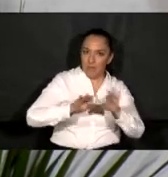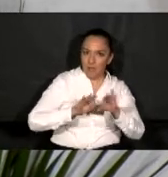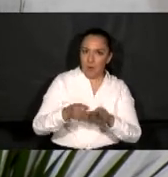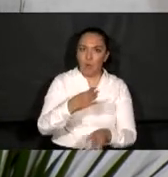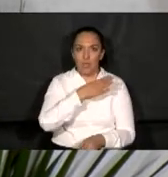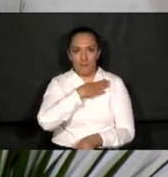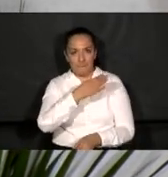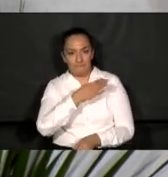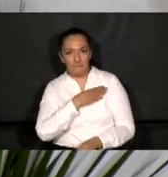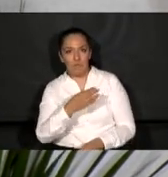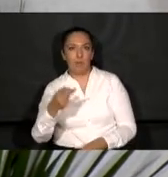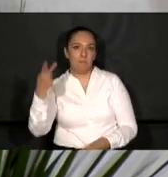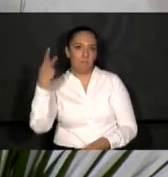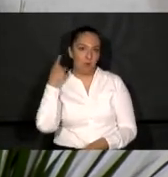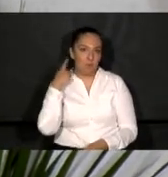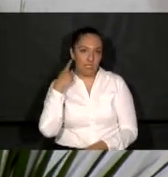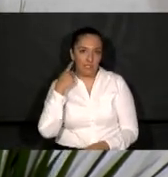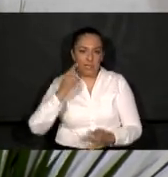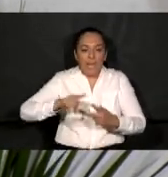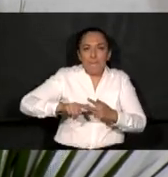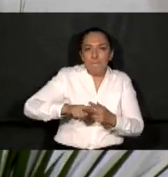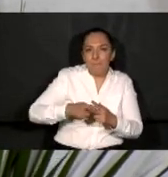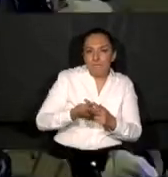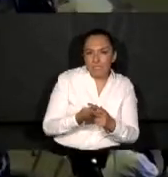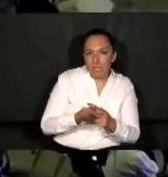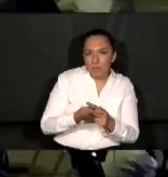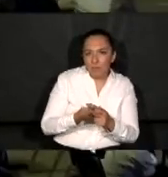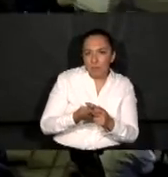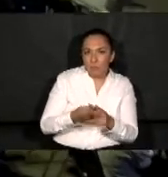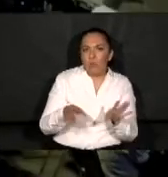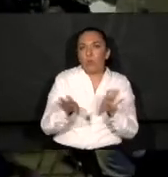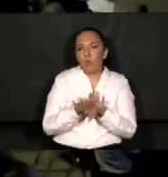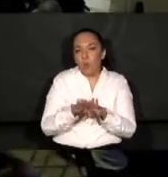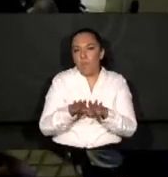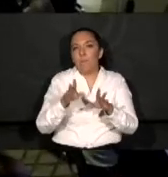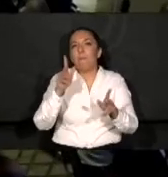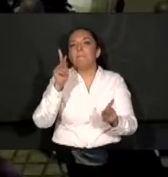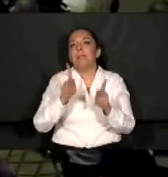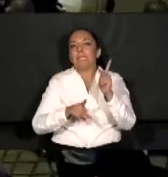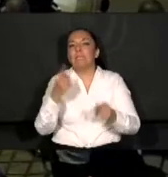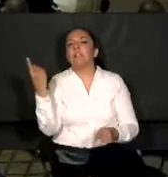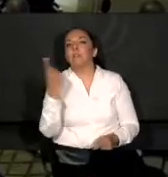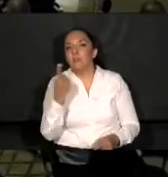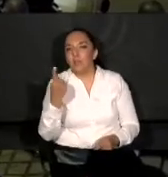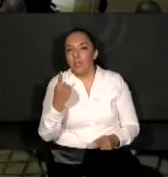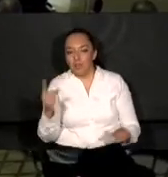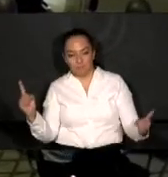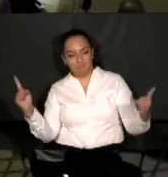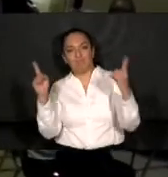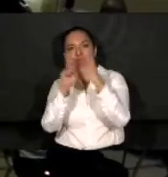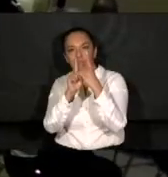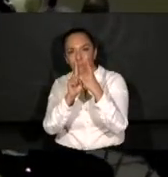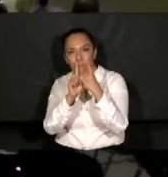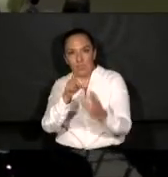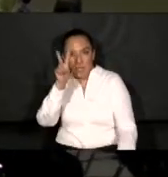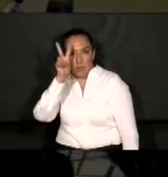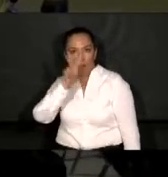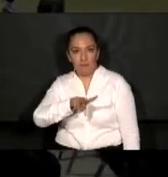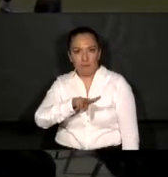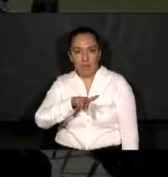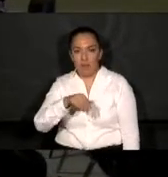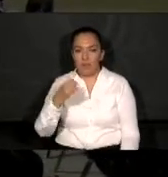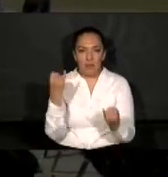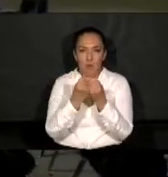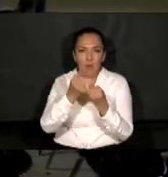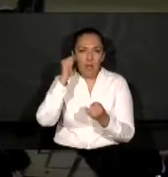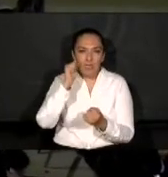política, debo comenzar con ustedes hablando de frente y con la verdad, como siempre lo he